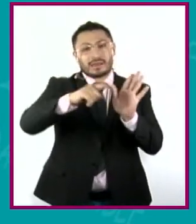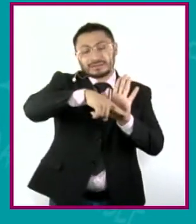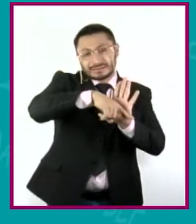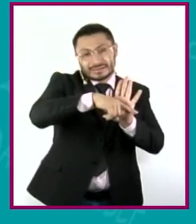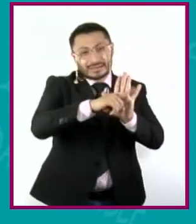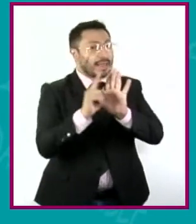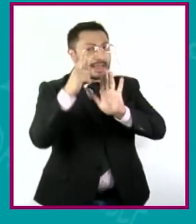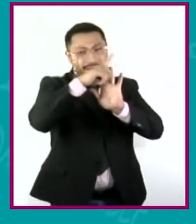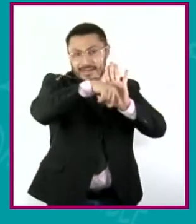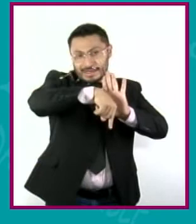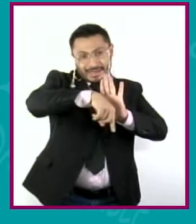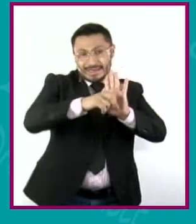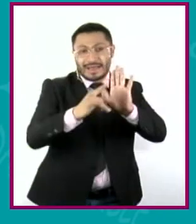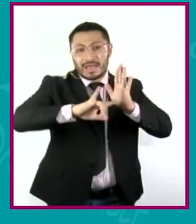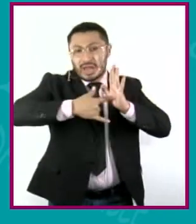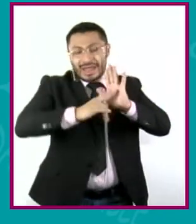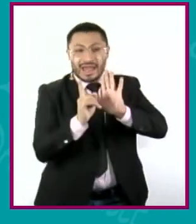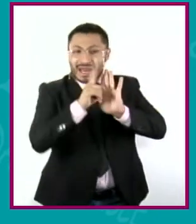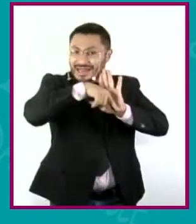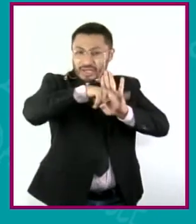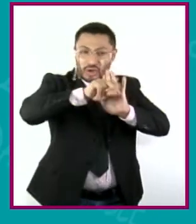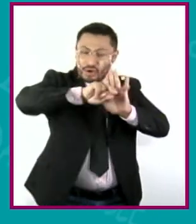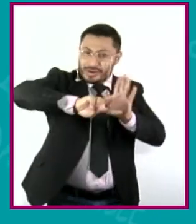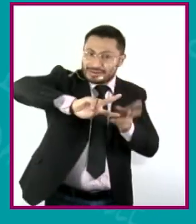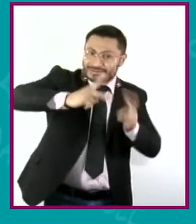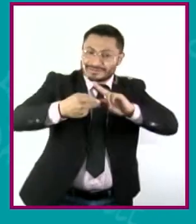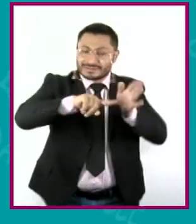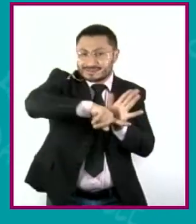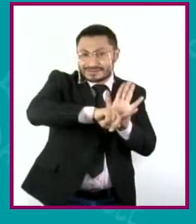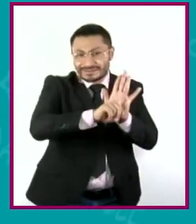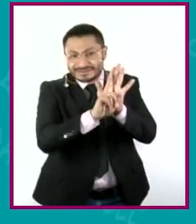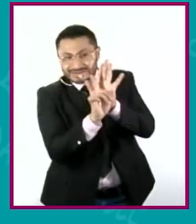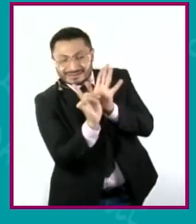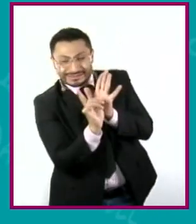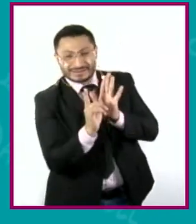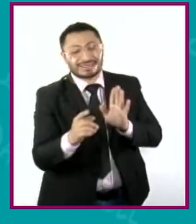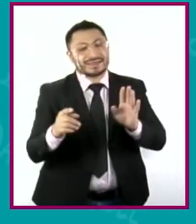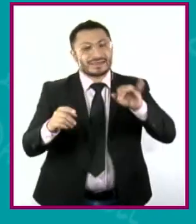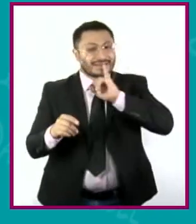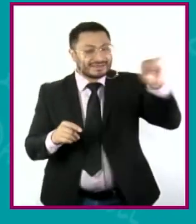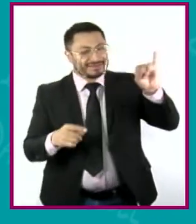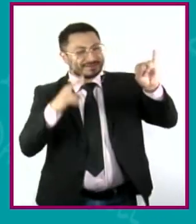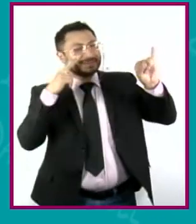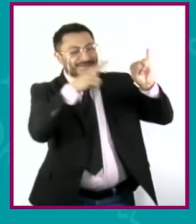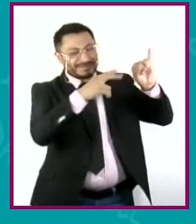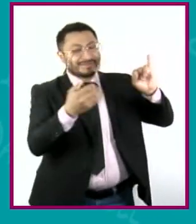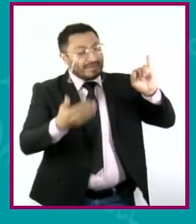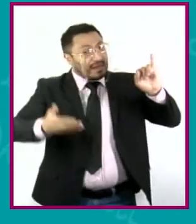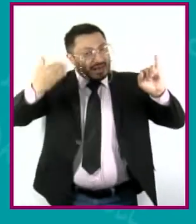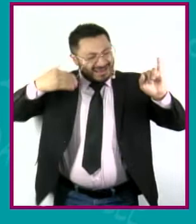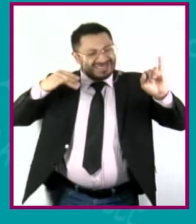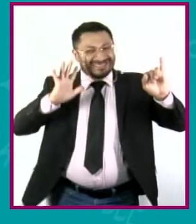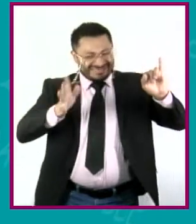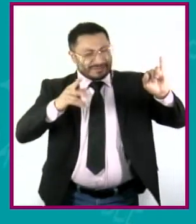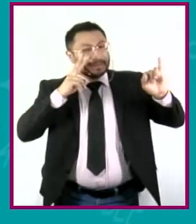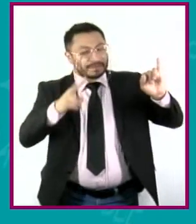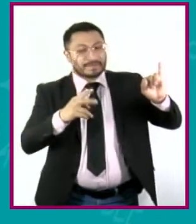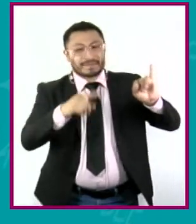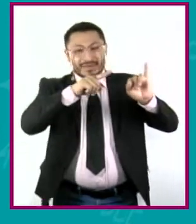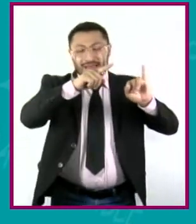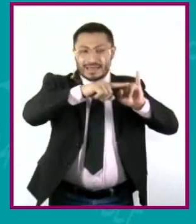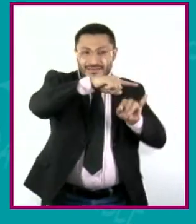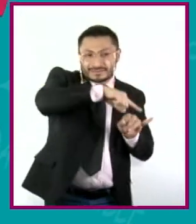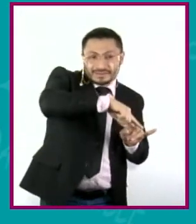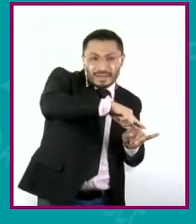contrario a las agujas del reloj, la esquina de la izquierda, la que está marcada con un punto en la imagen anterior, pasará a ser la esquina